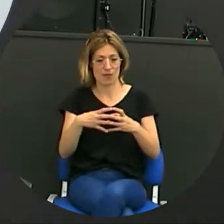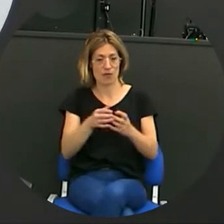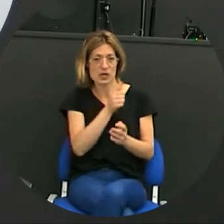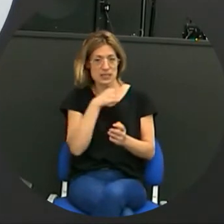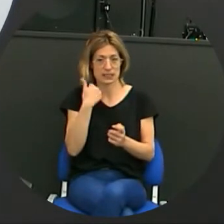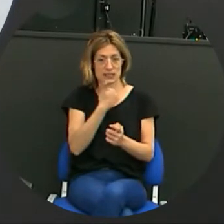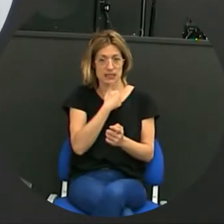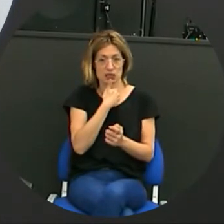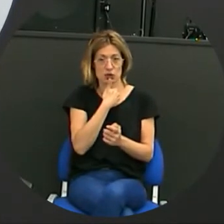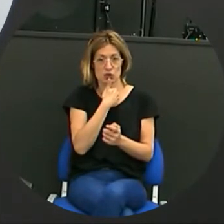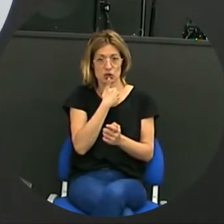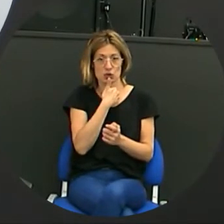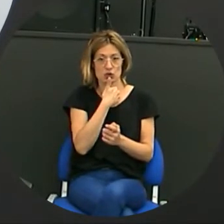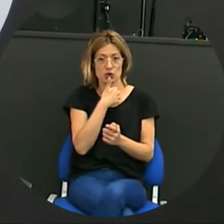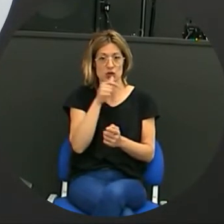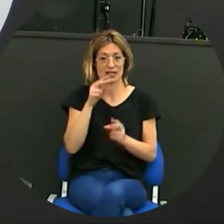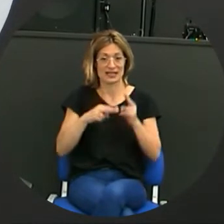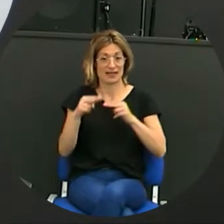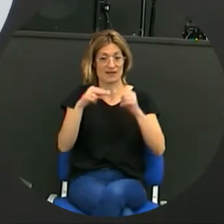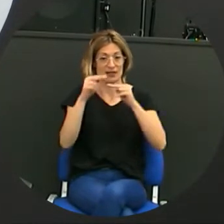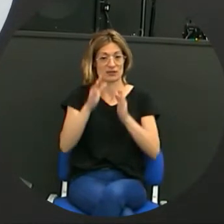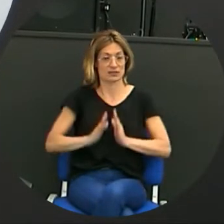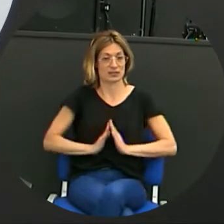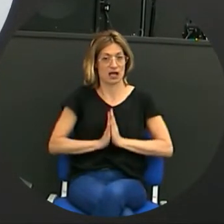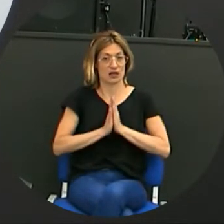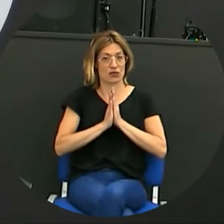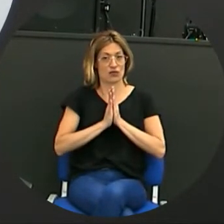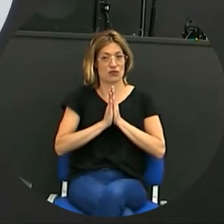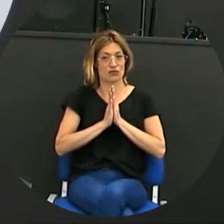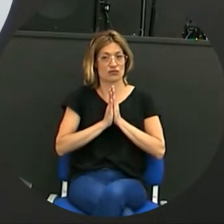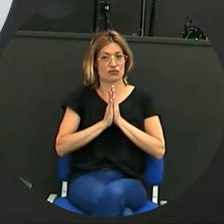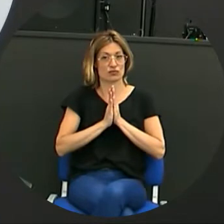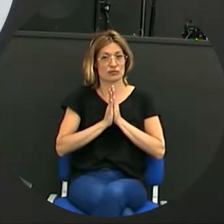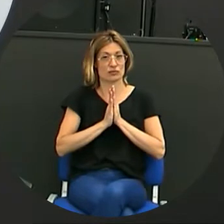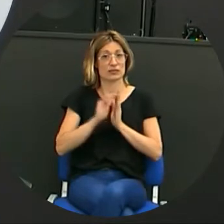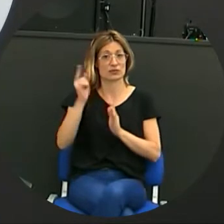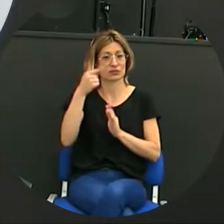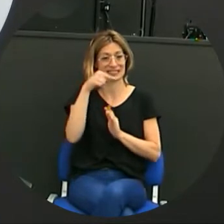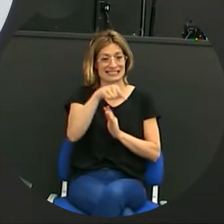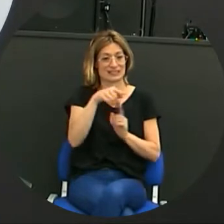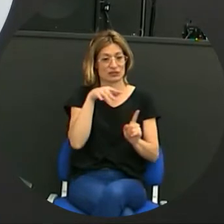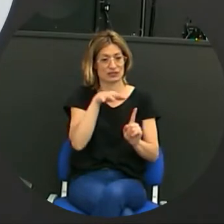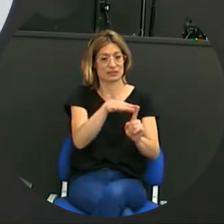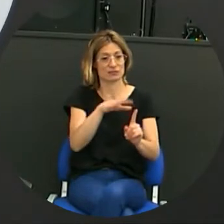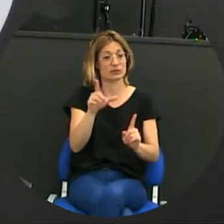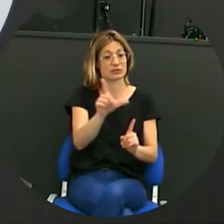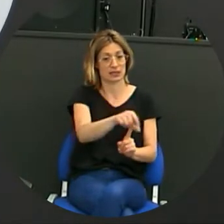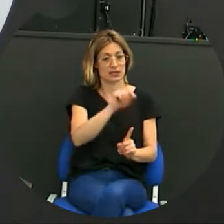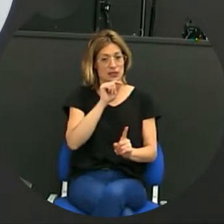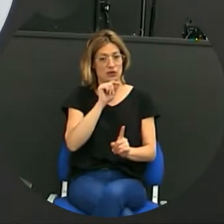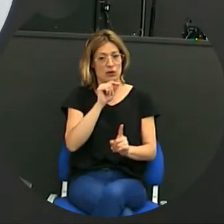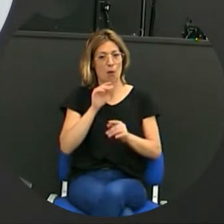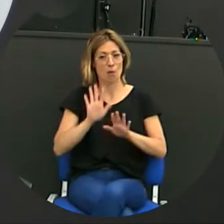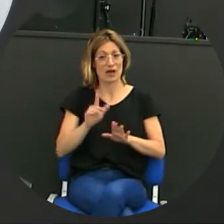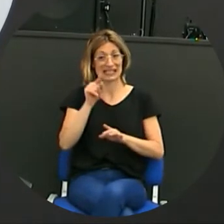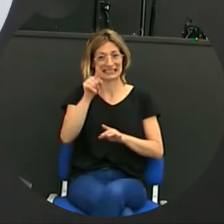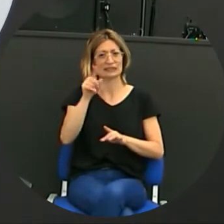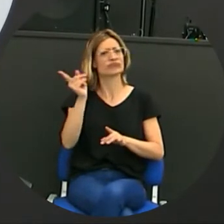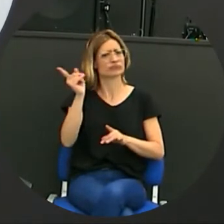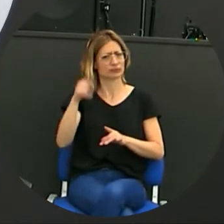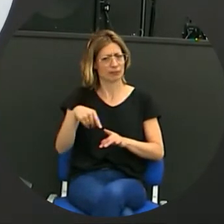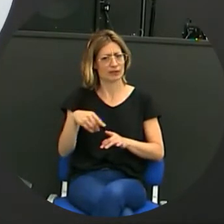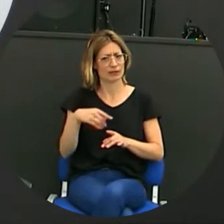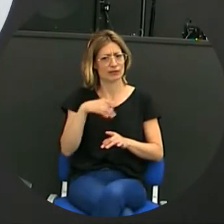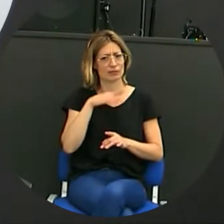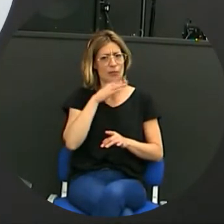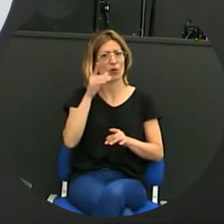santos. Y Dios los seleccionó como te ha seleccionado a ti para utilizarte también como los